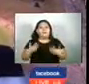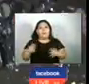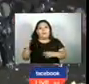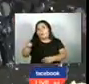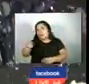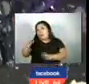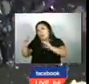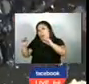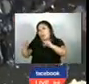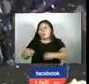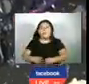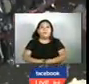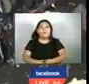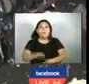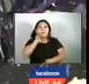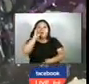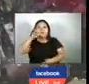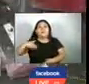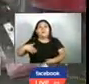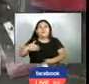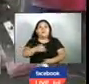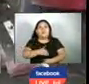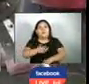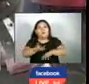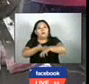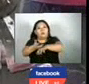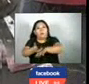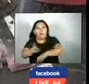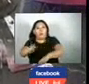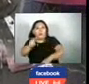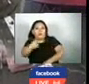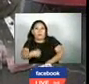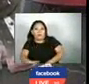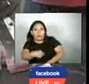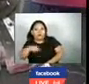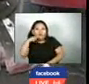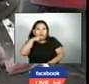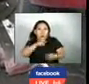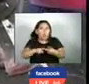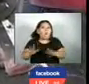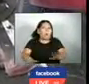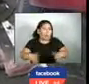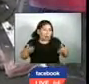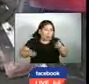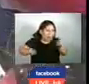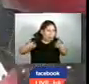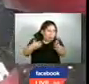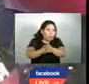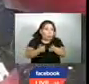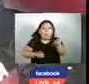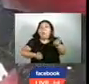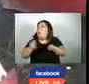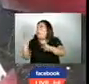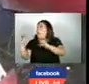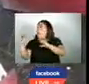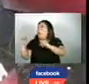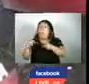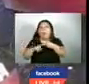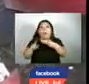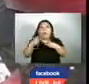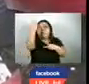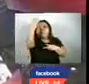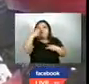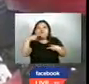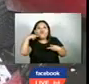autoridad. Según el Viceministerio de Transporte y Entidades de Socorro, factores como distracción al volante, no respetar las señales de tránsito